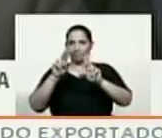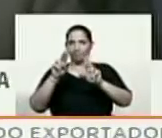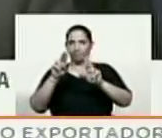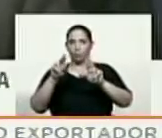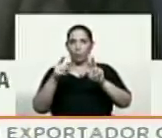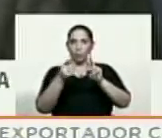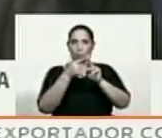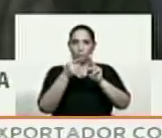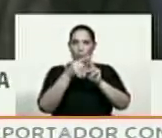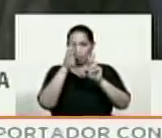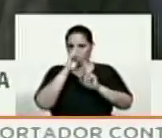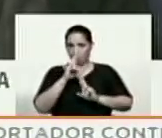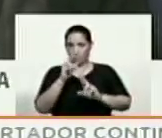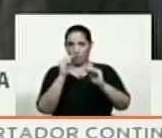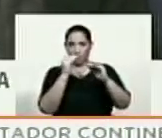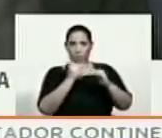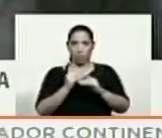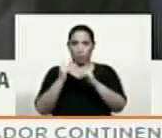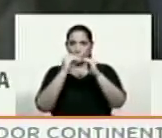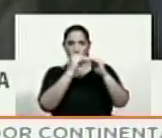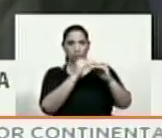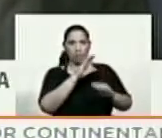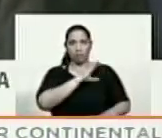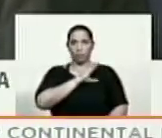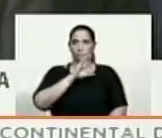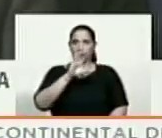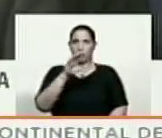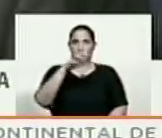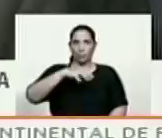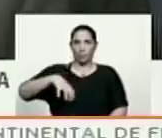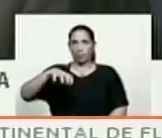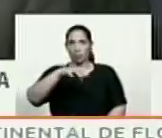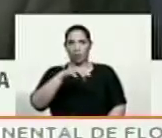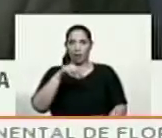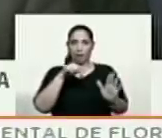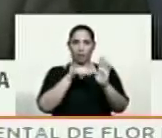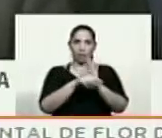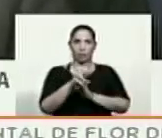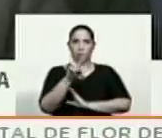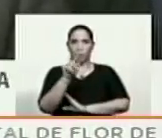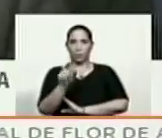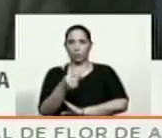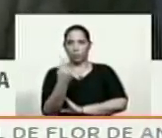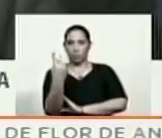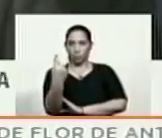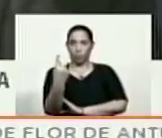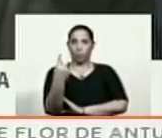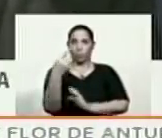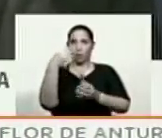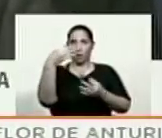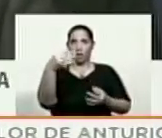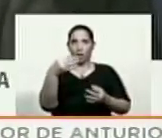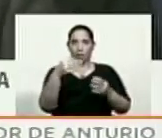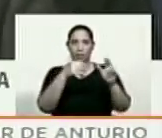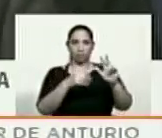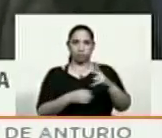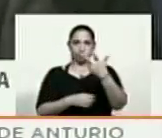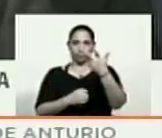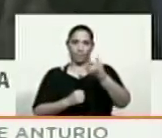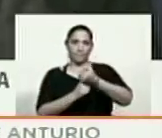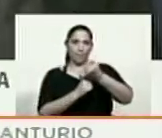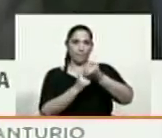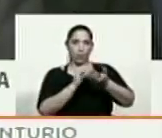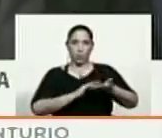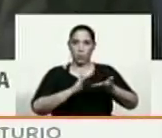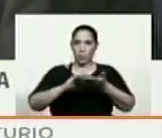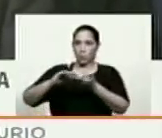Número dos, el respeto a la igualdad soberana de los estados, artículo 2.1 de la Carta. Número tres, el impulso a la solución